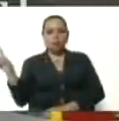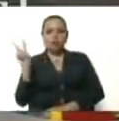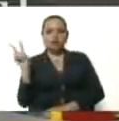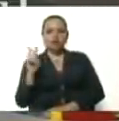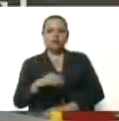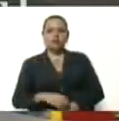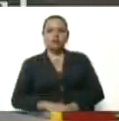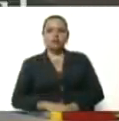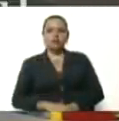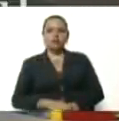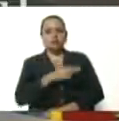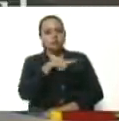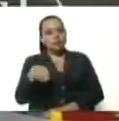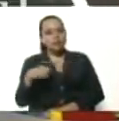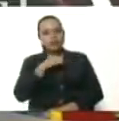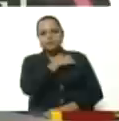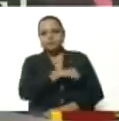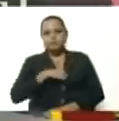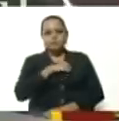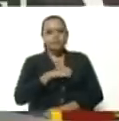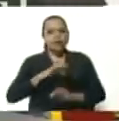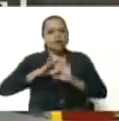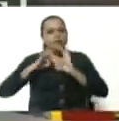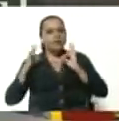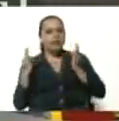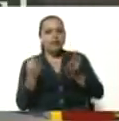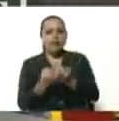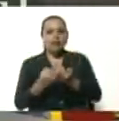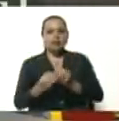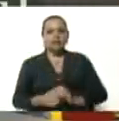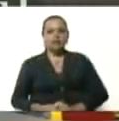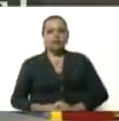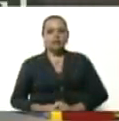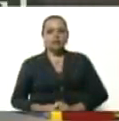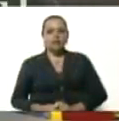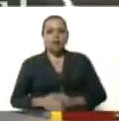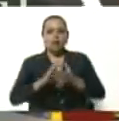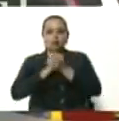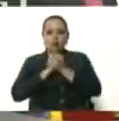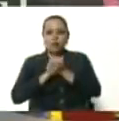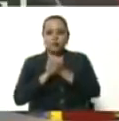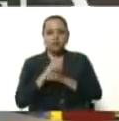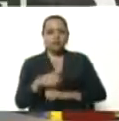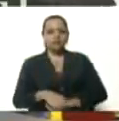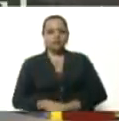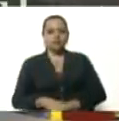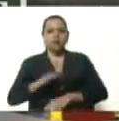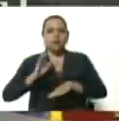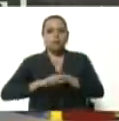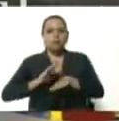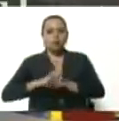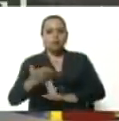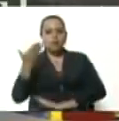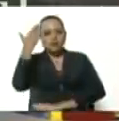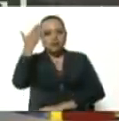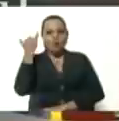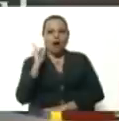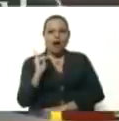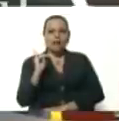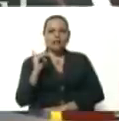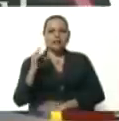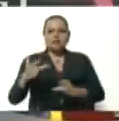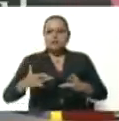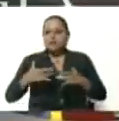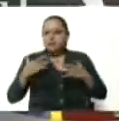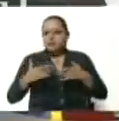presidente. Nuestras condolencias a sus familiares, a sus deudos, a sus amigos, porque sabemos que están pasando por